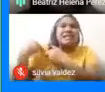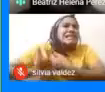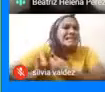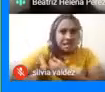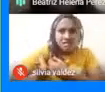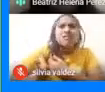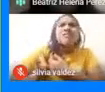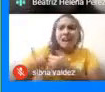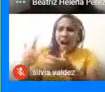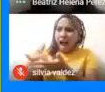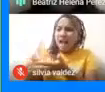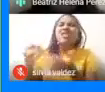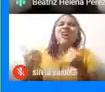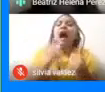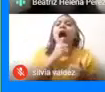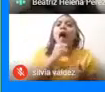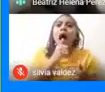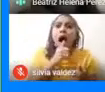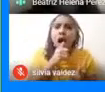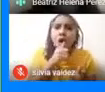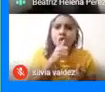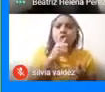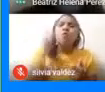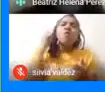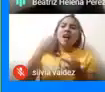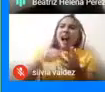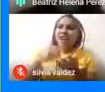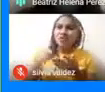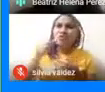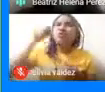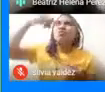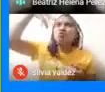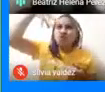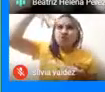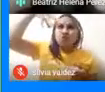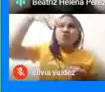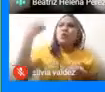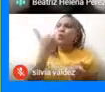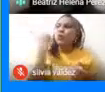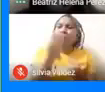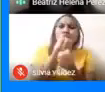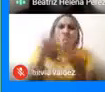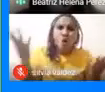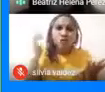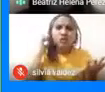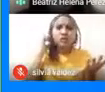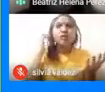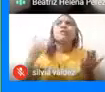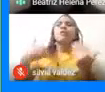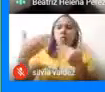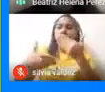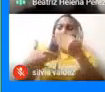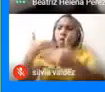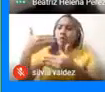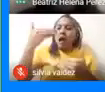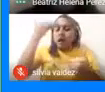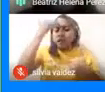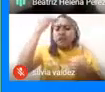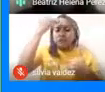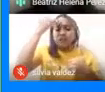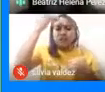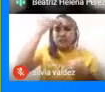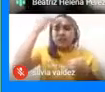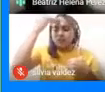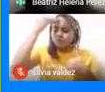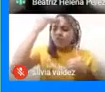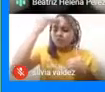de gasto de agua, en el nivel de gasto de luz, y cada vez entonces empezamos a ser más conscientes y a entender que listo,